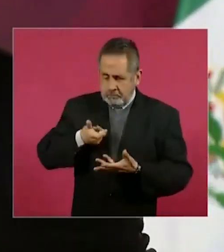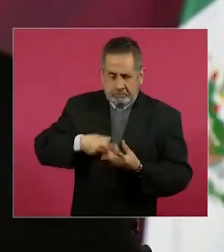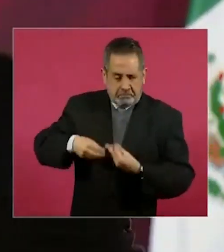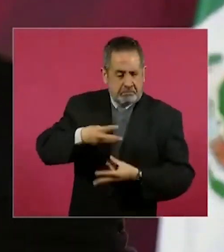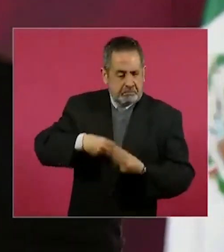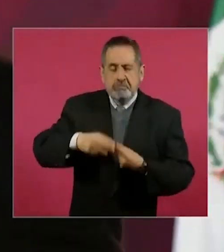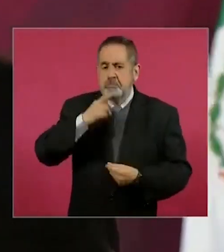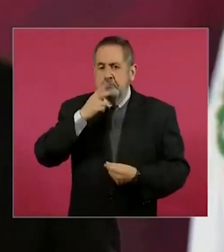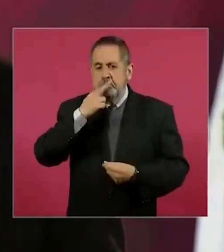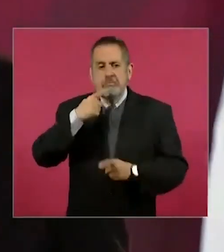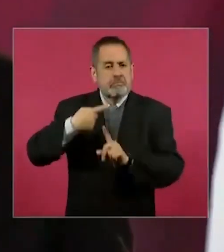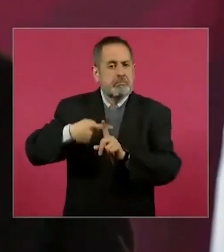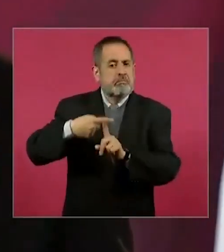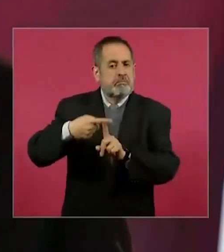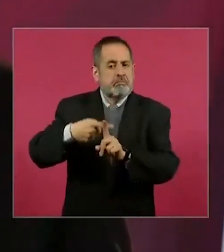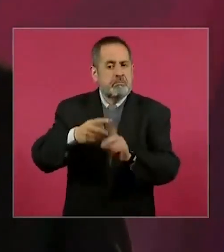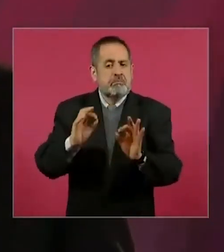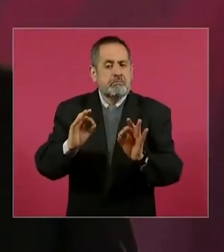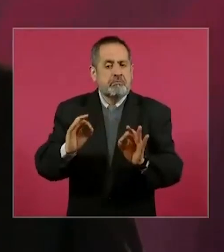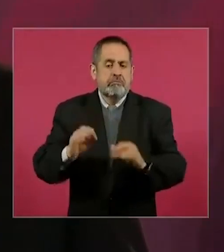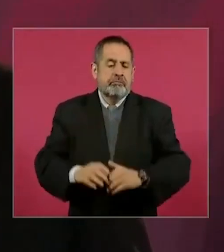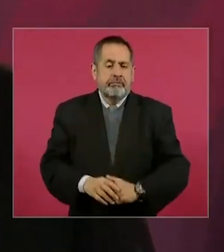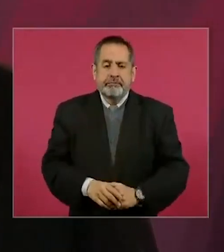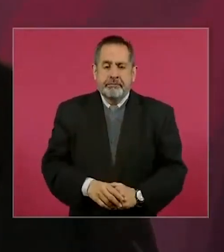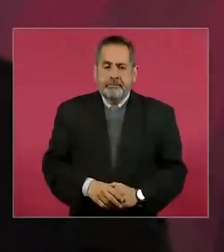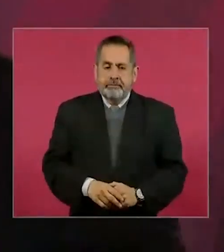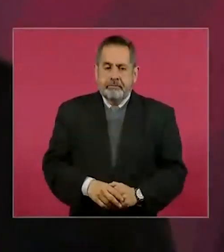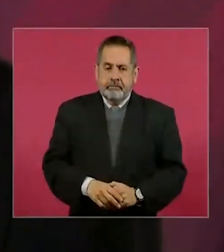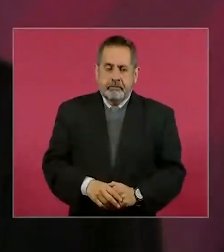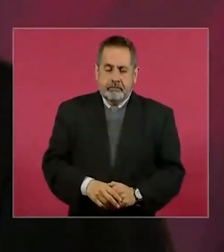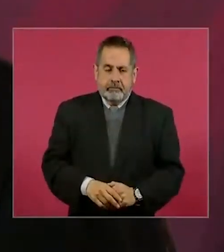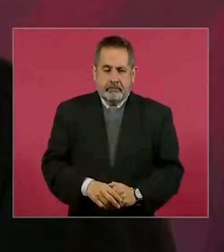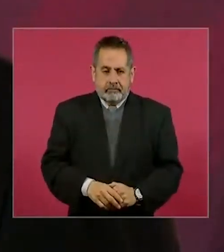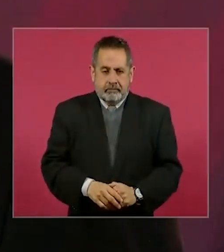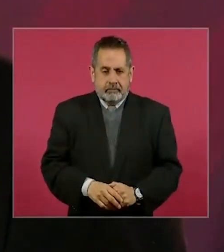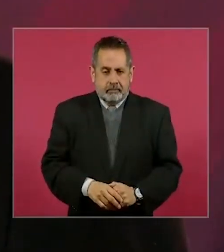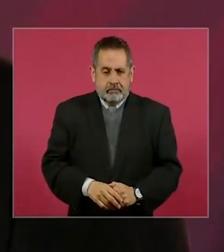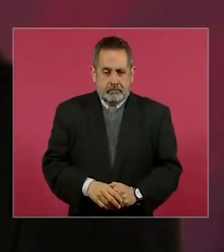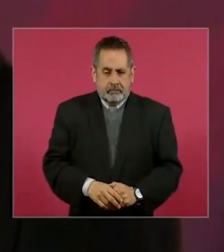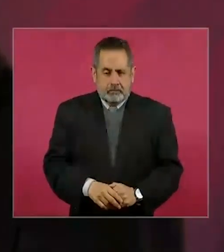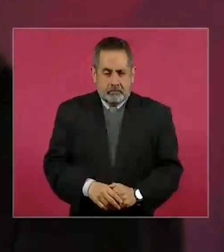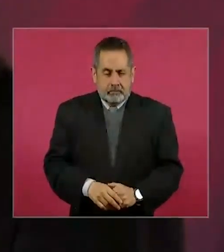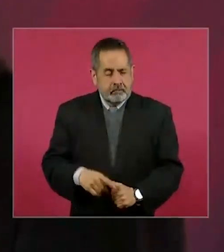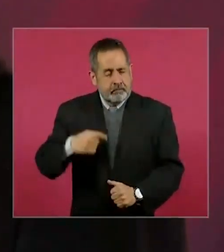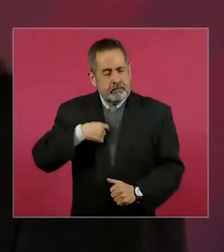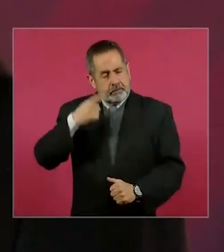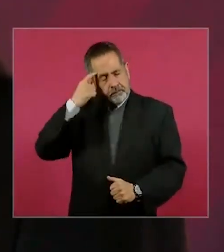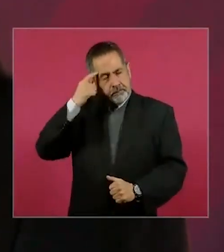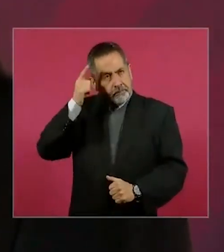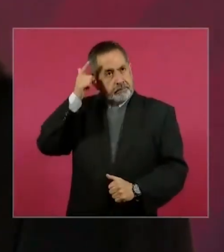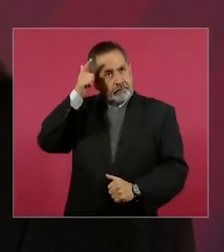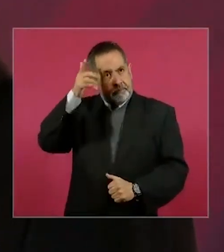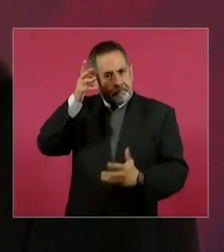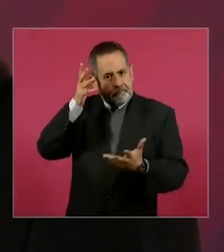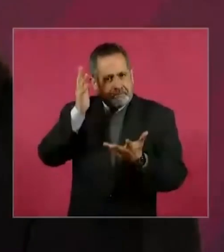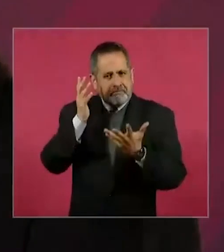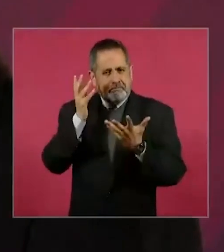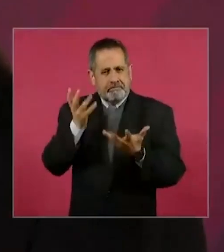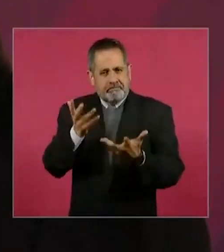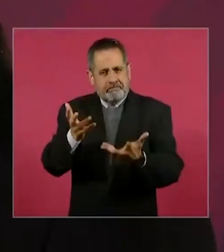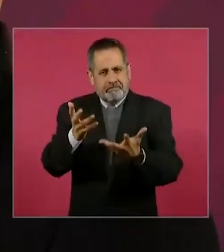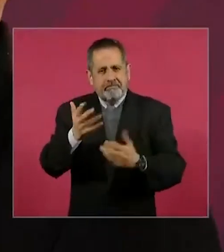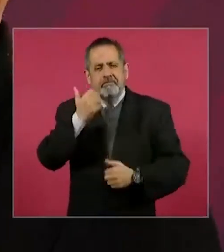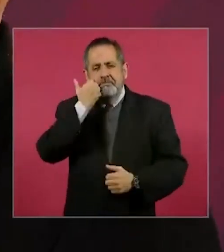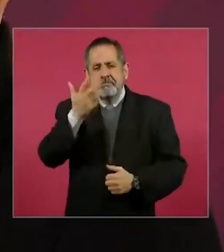que deseo que tengamos